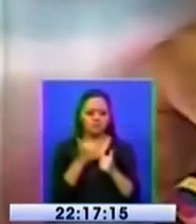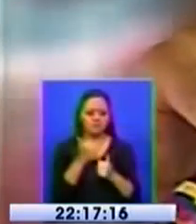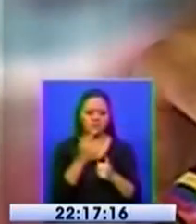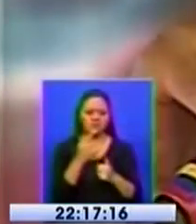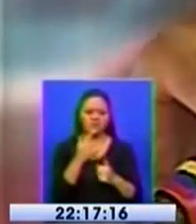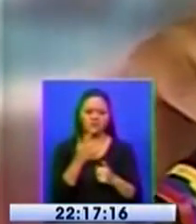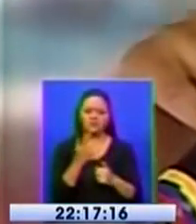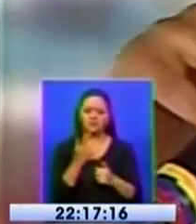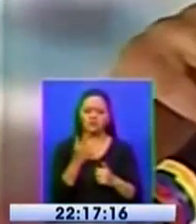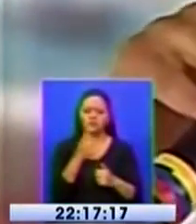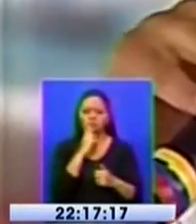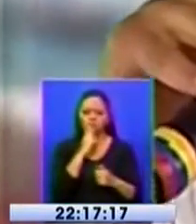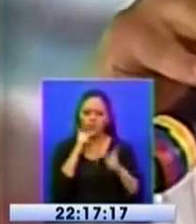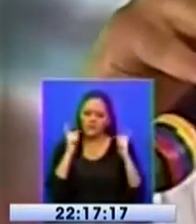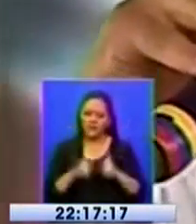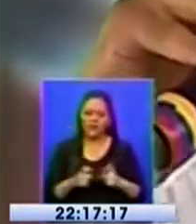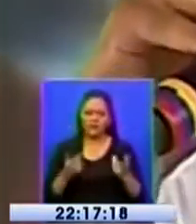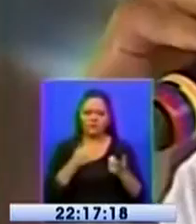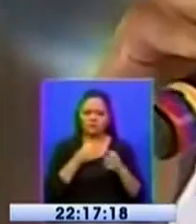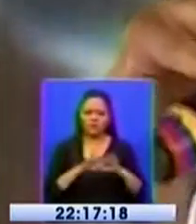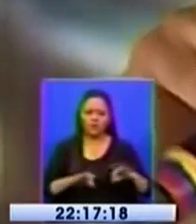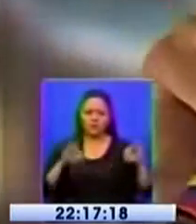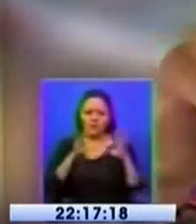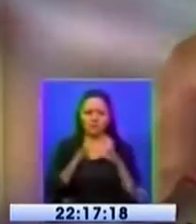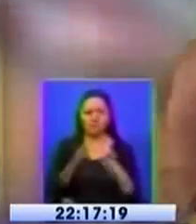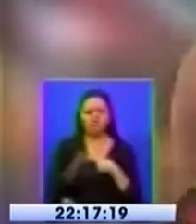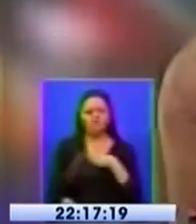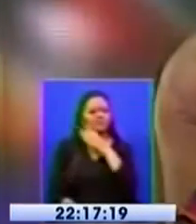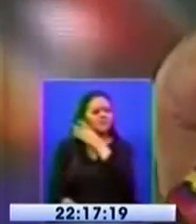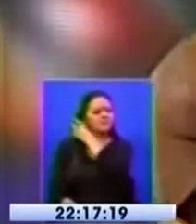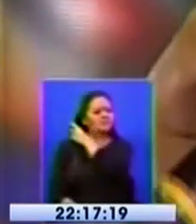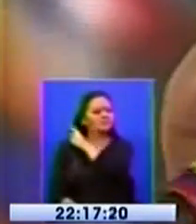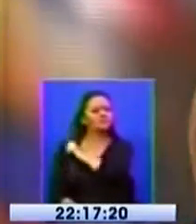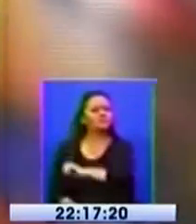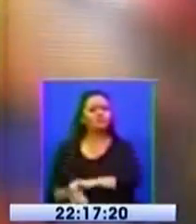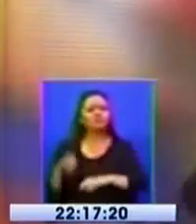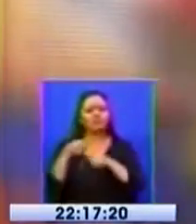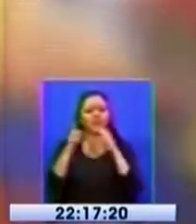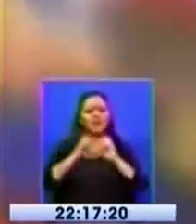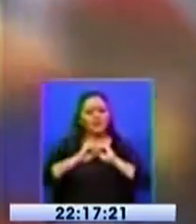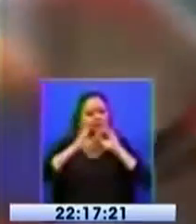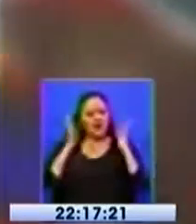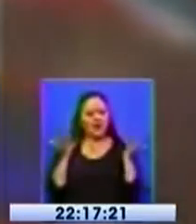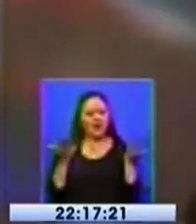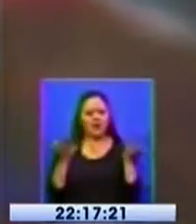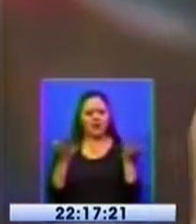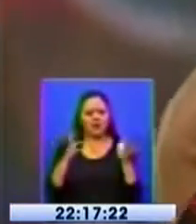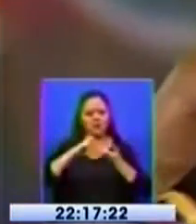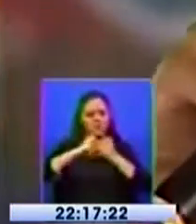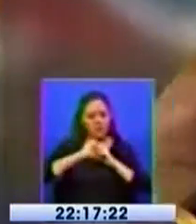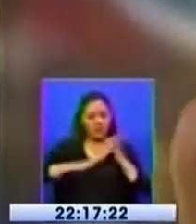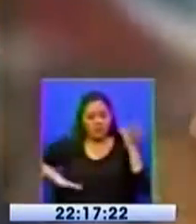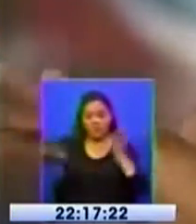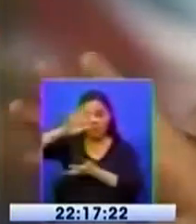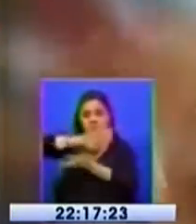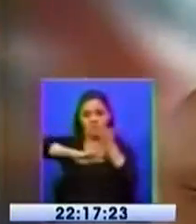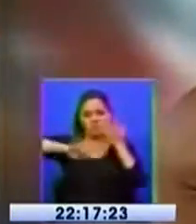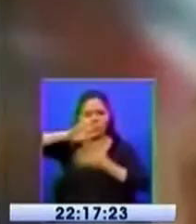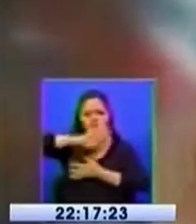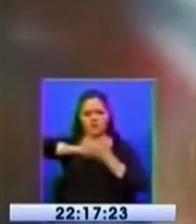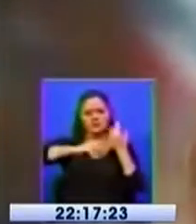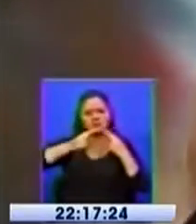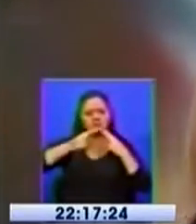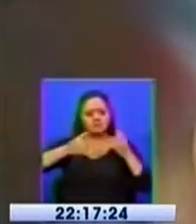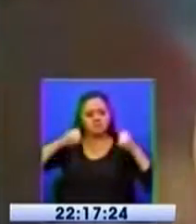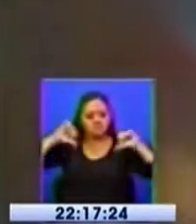estamos perjudicando al consumidor si no le permitimos consumir más cigarrillos. Pero ustedes ven todo lo que tratan, la tramoya que tratan de armar para decir que todo